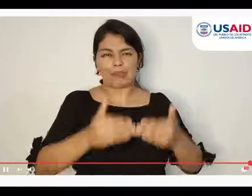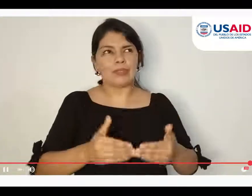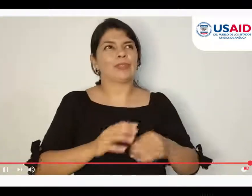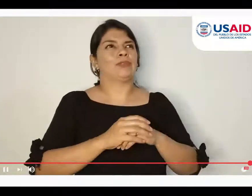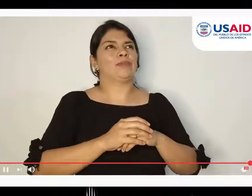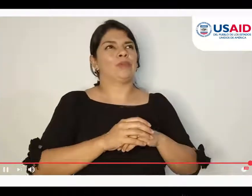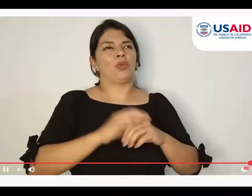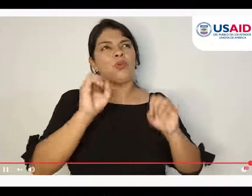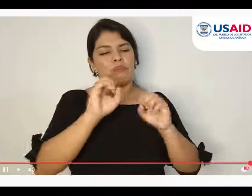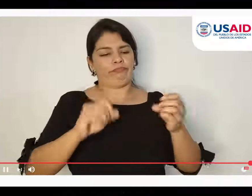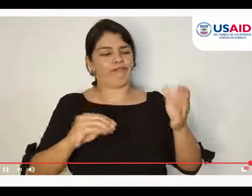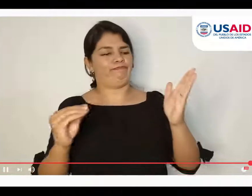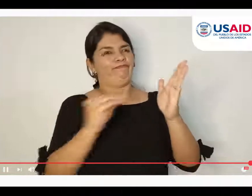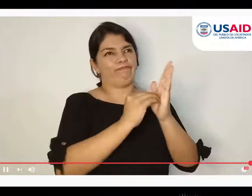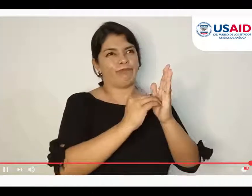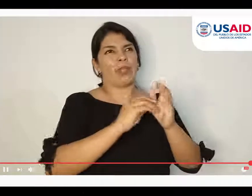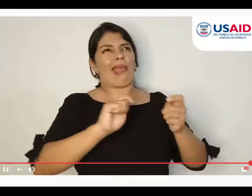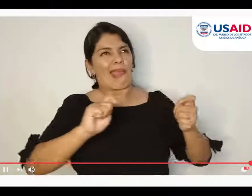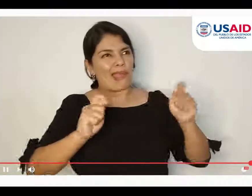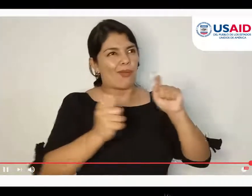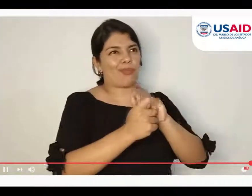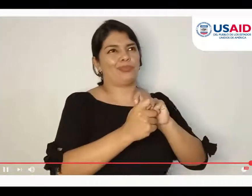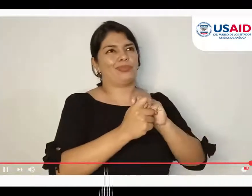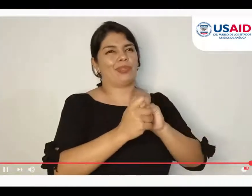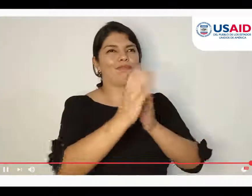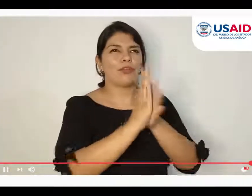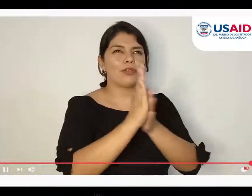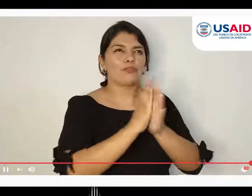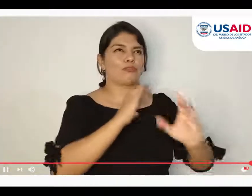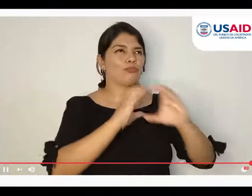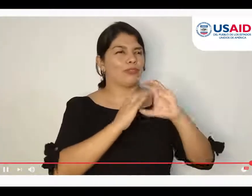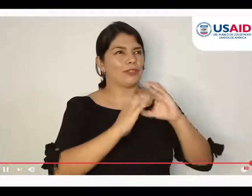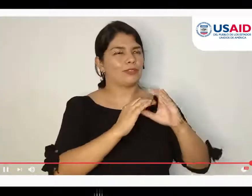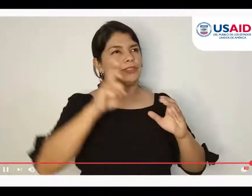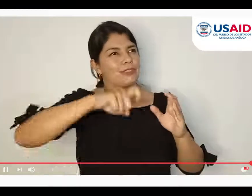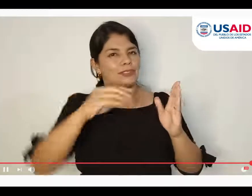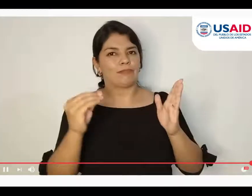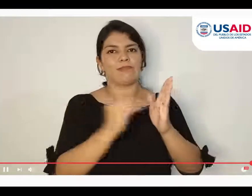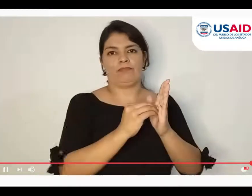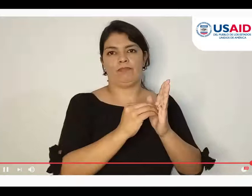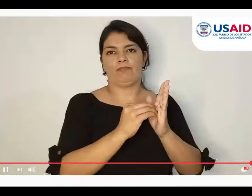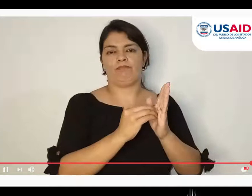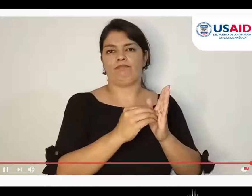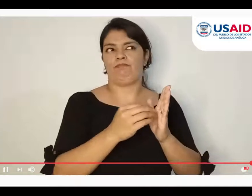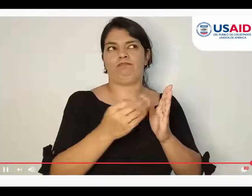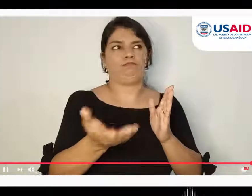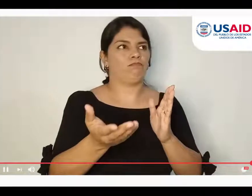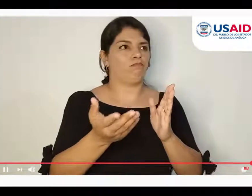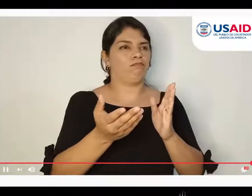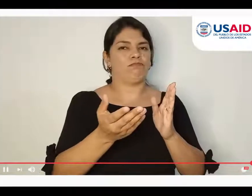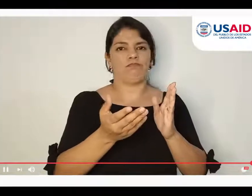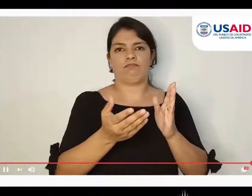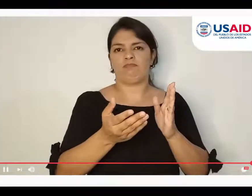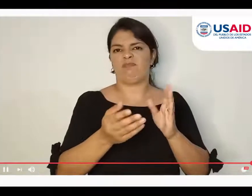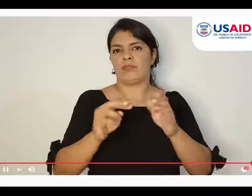discapacidad, la disponibilidad de ajustes razonables para la información y la comunicación. Esto traducido, por ejemplo,